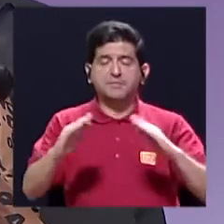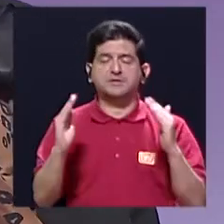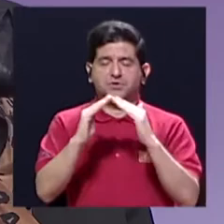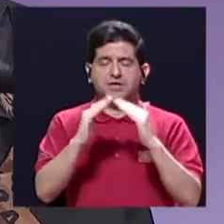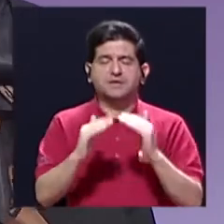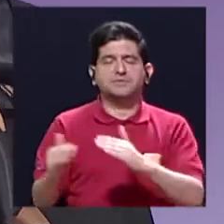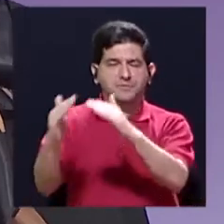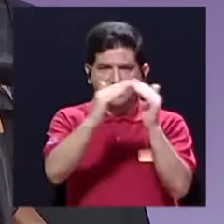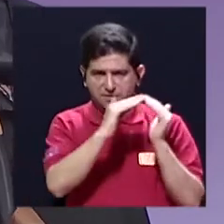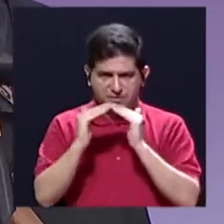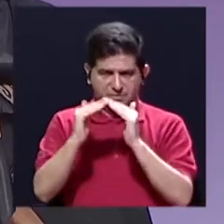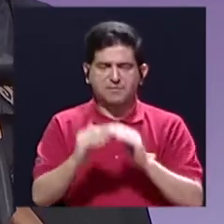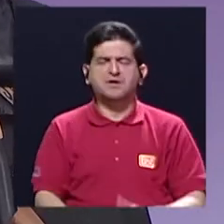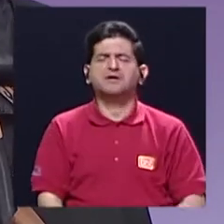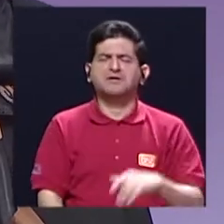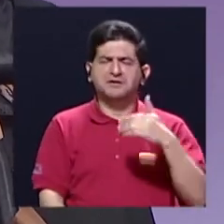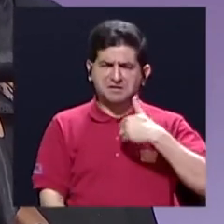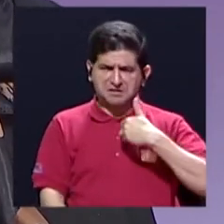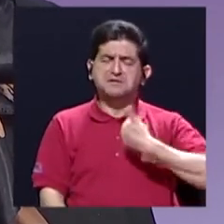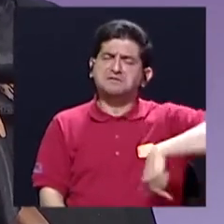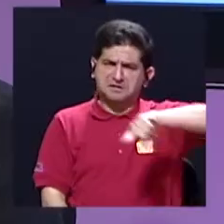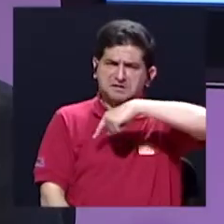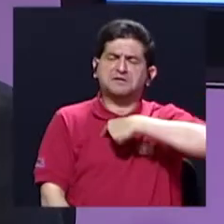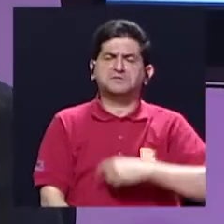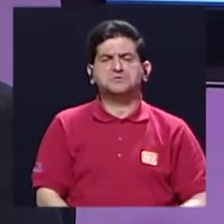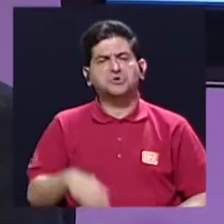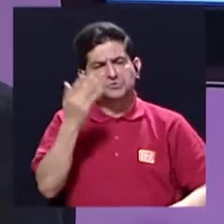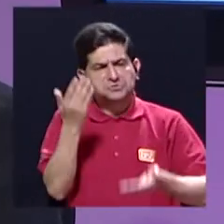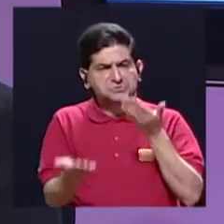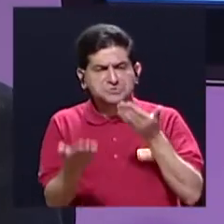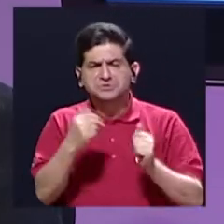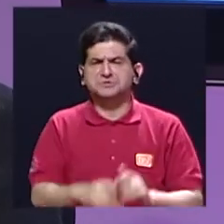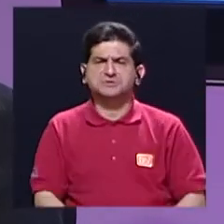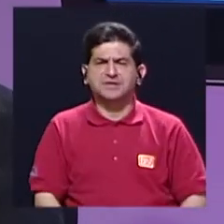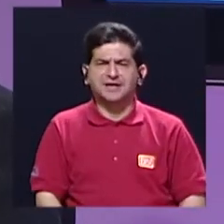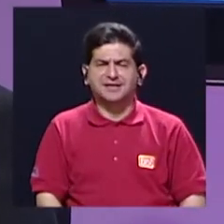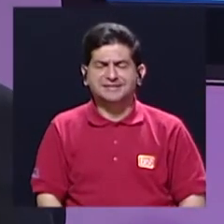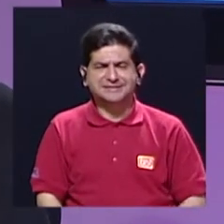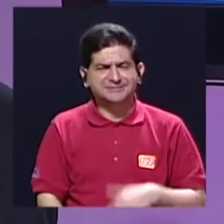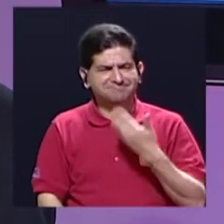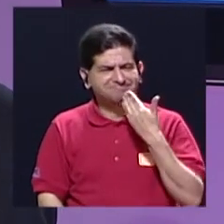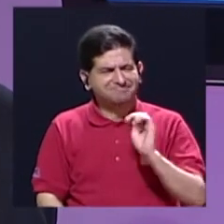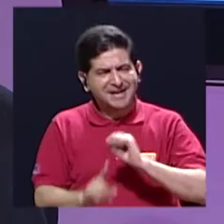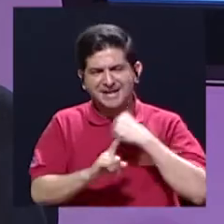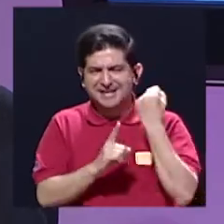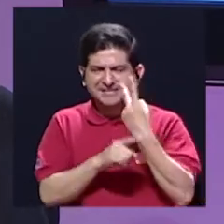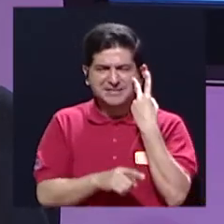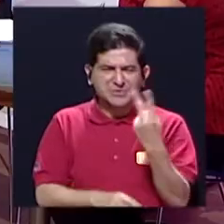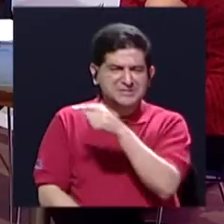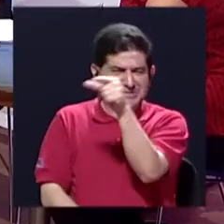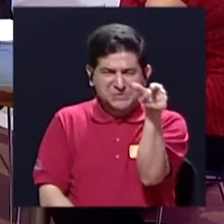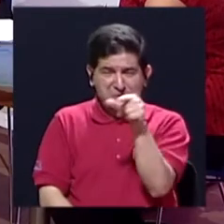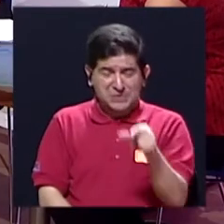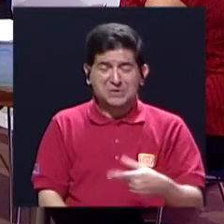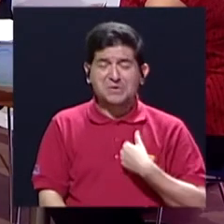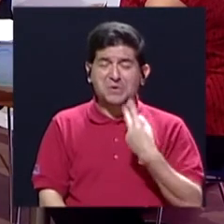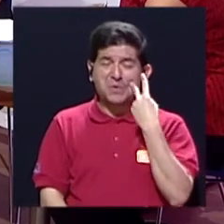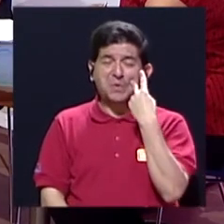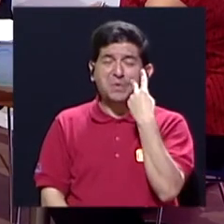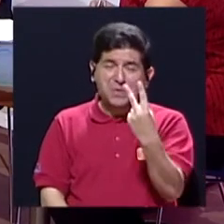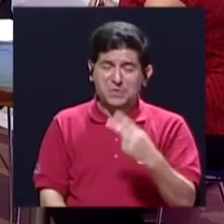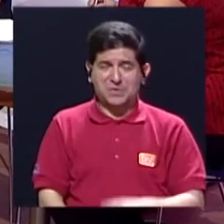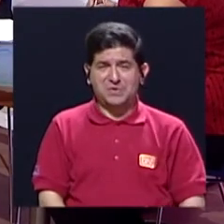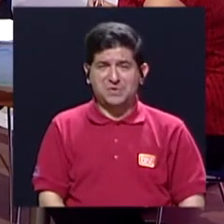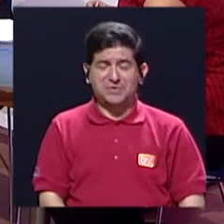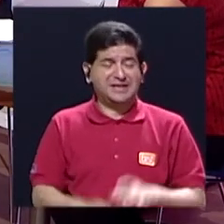metropolitana y que hemos tenido el mal momento de ver cómo están nuestros ríos, y eso lo ve uno, ¿verdad?